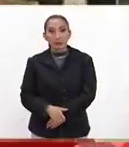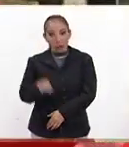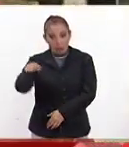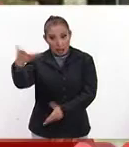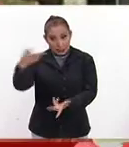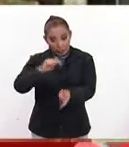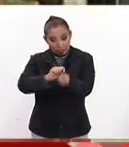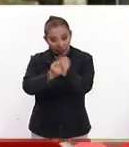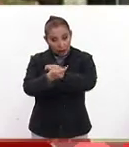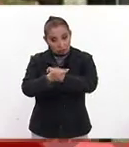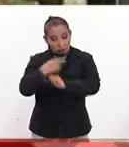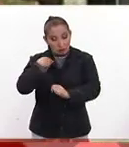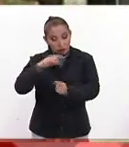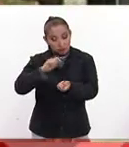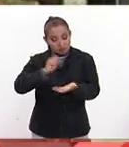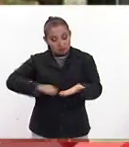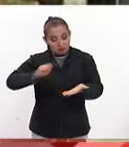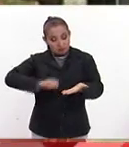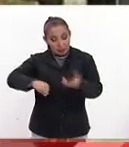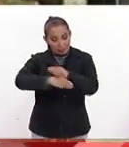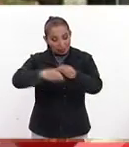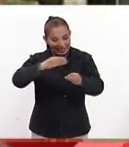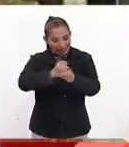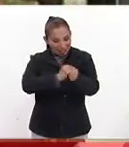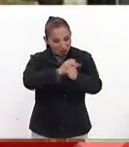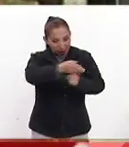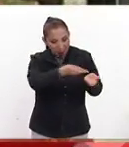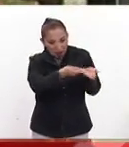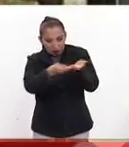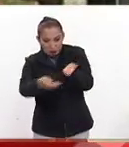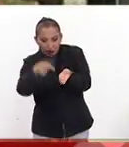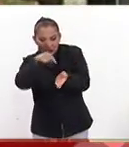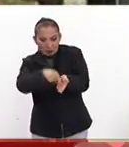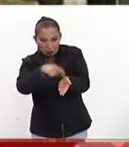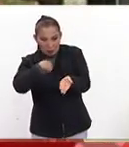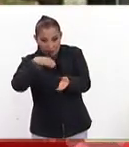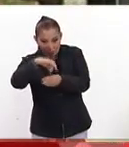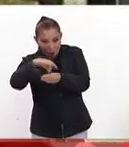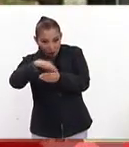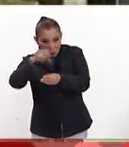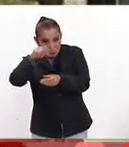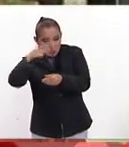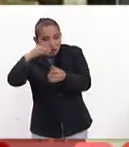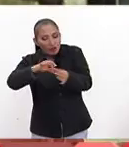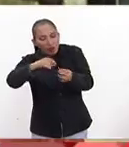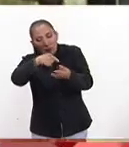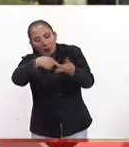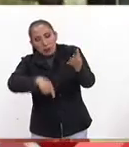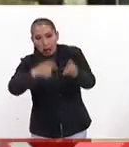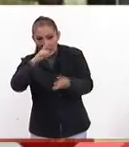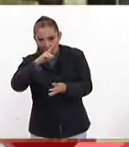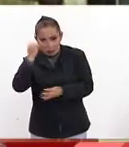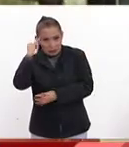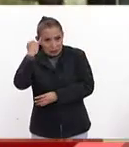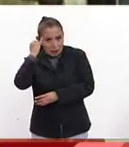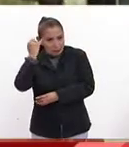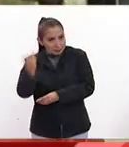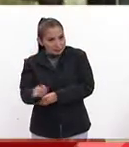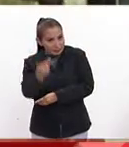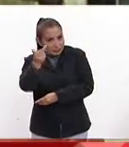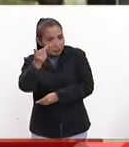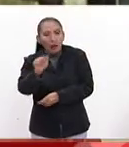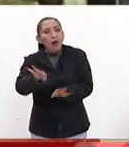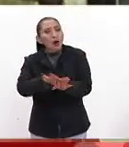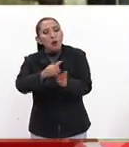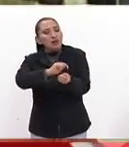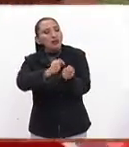realizan traducciones de materiales informativos respecto a las elecciones electorales a lenguas indígenas? ¿Cómo